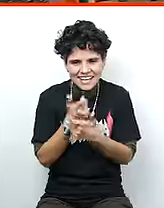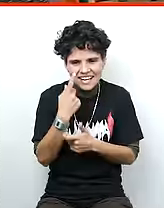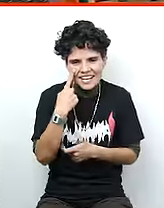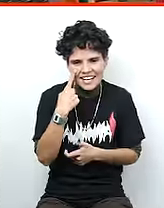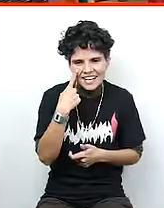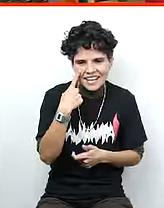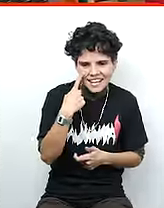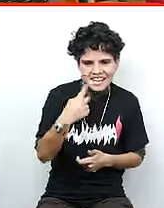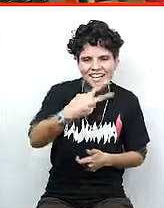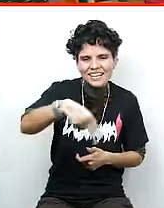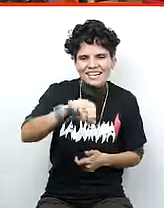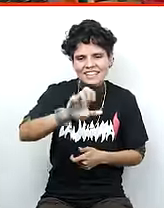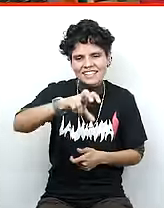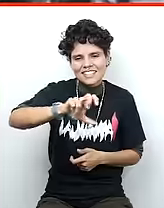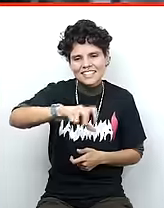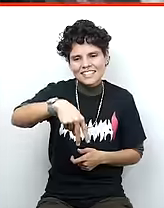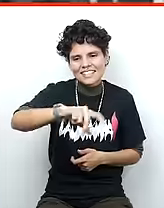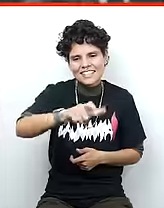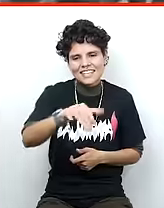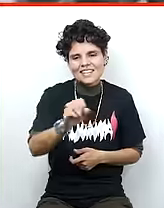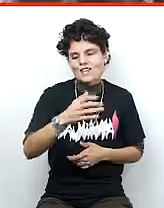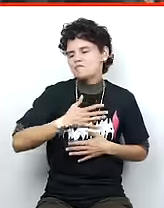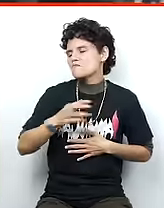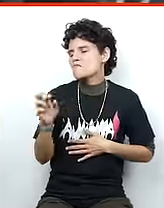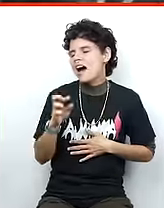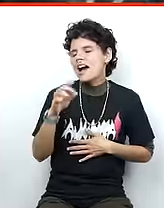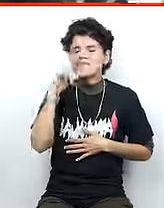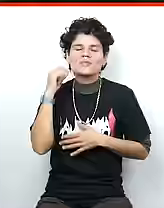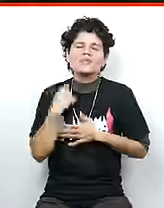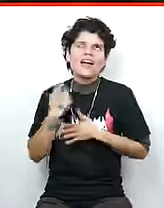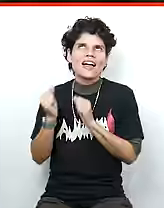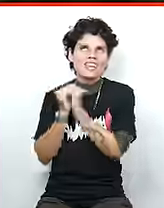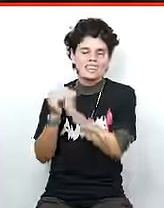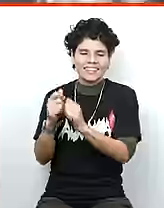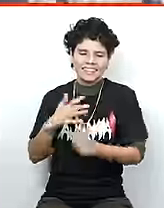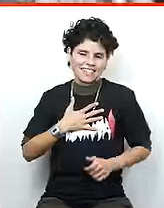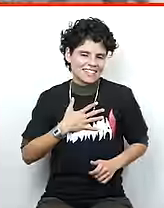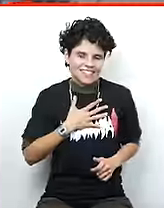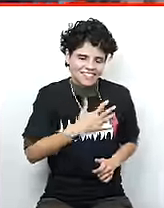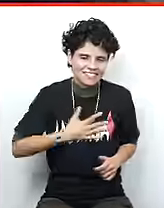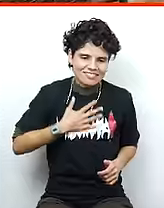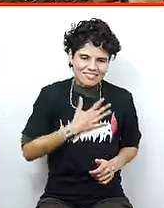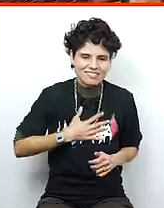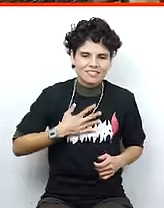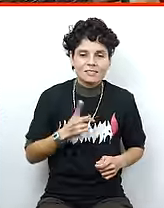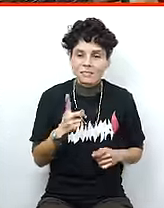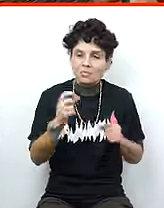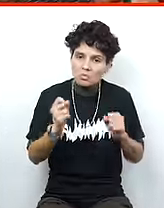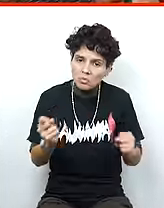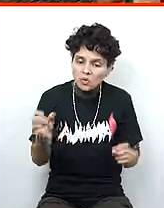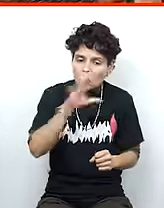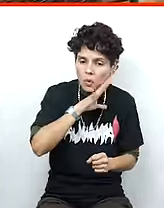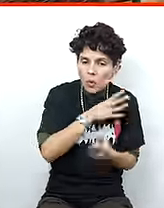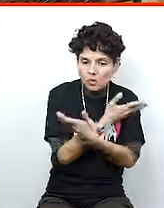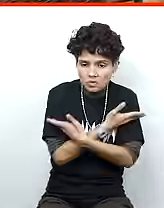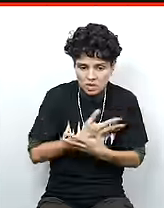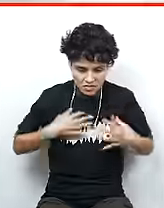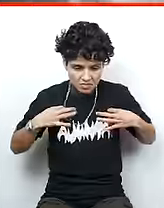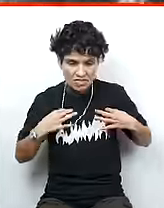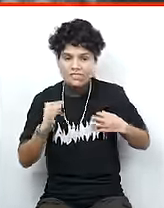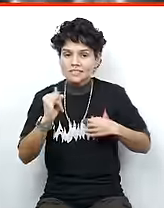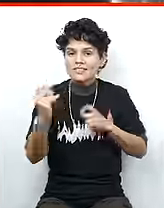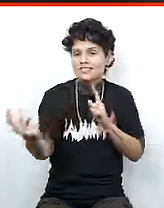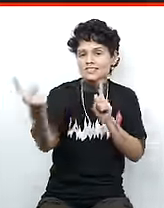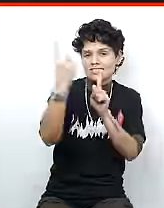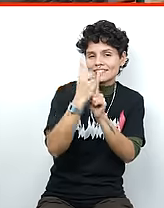Bueno, mi tío Ñengo Flow, mi padre. Ah. ¿Para que lo sipo? Sí, hombre. Cuando te metes el estudio con él, cuando todo. Vaya para